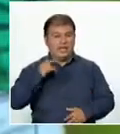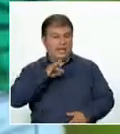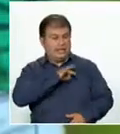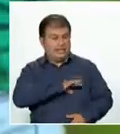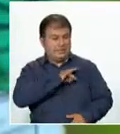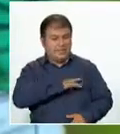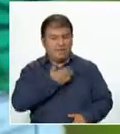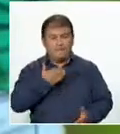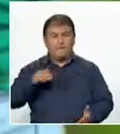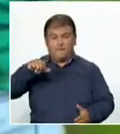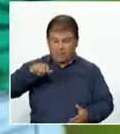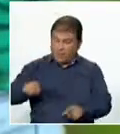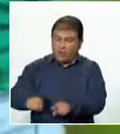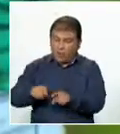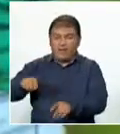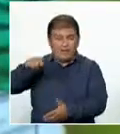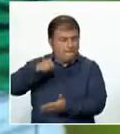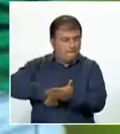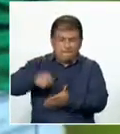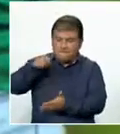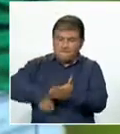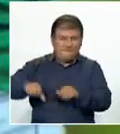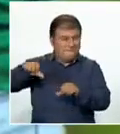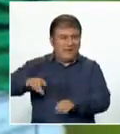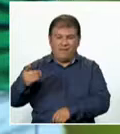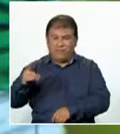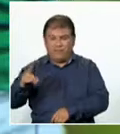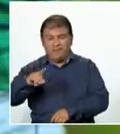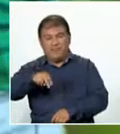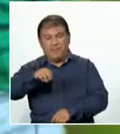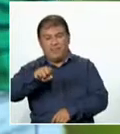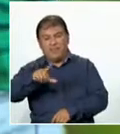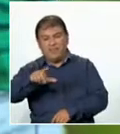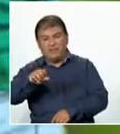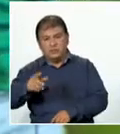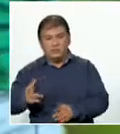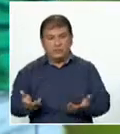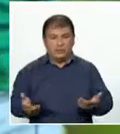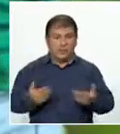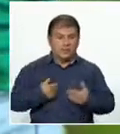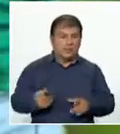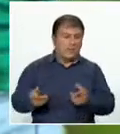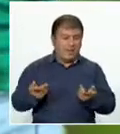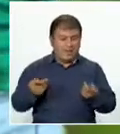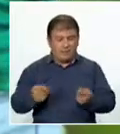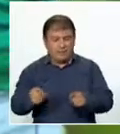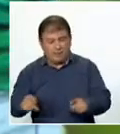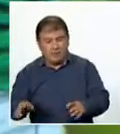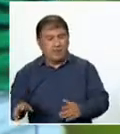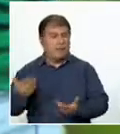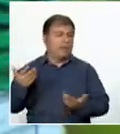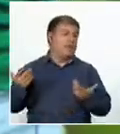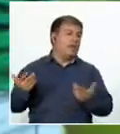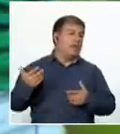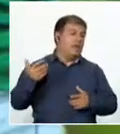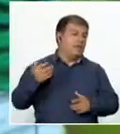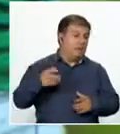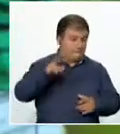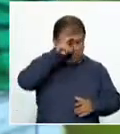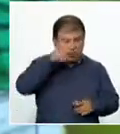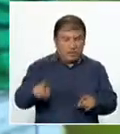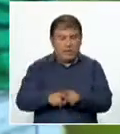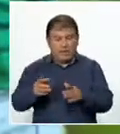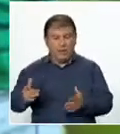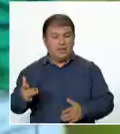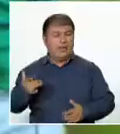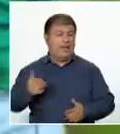por la mala inscripción también del mismo jugador boliviano, Nelson Cabrera. Bueno, y esto ha repercutido no solo en este país, sino también en Argentina y también en Bolivia.